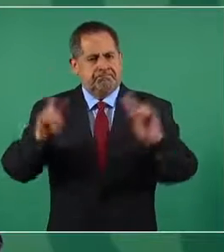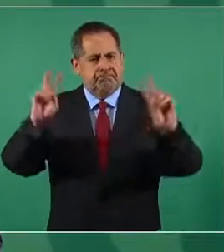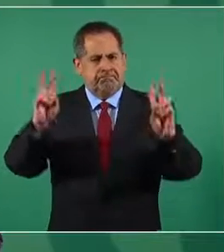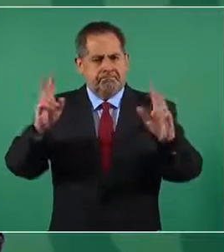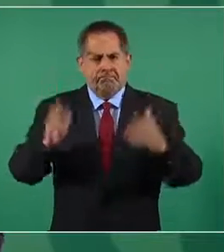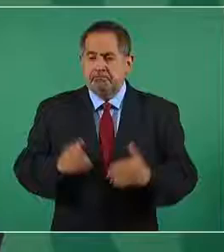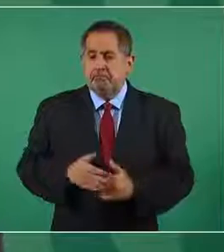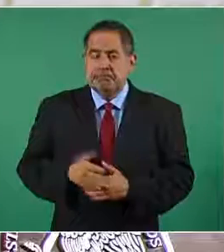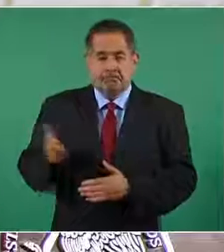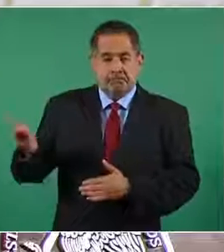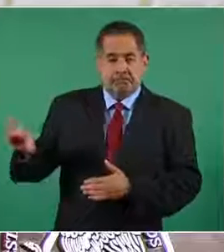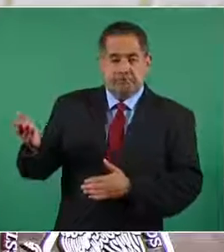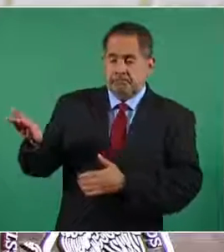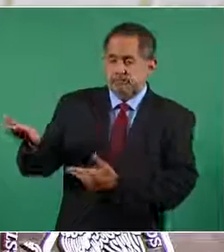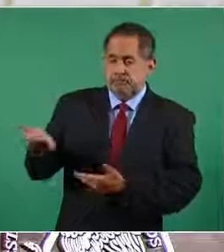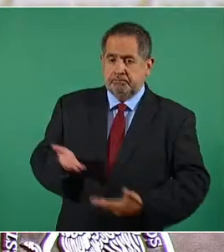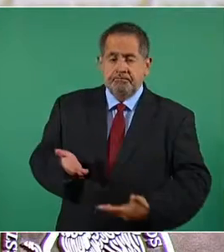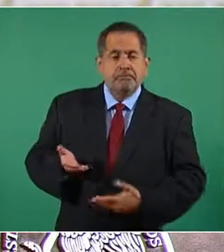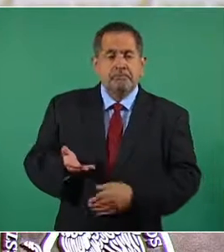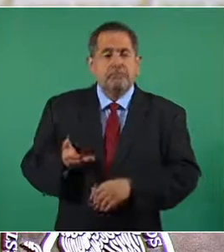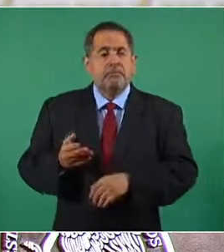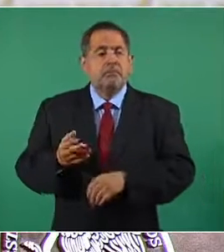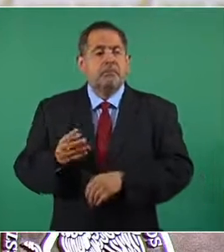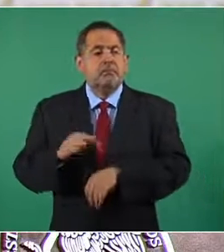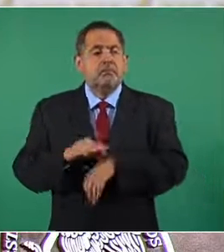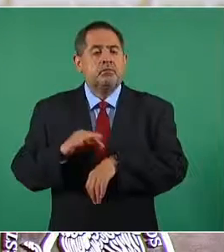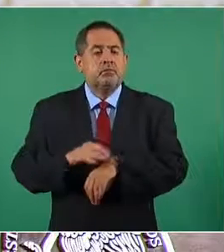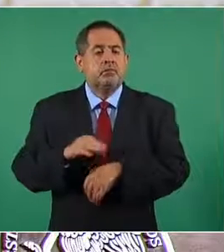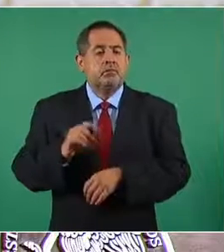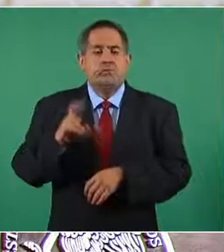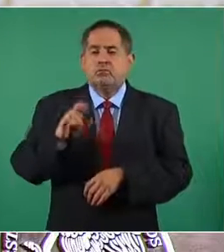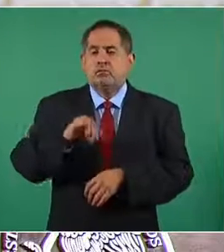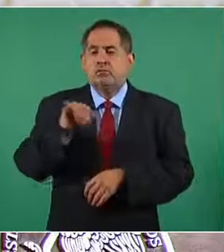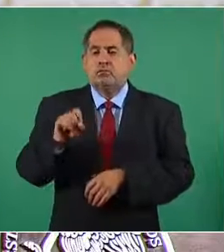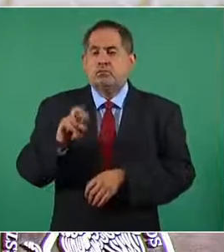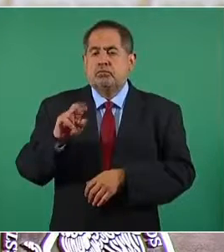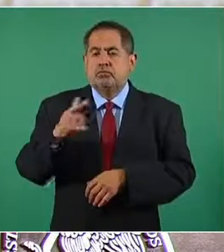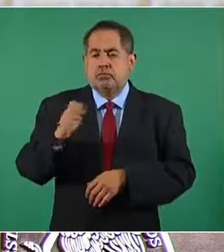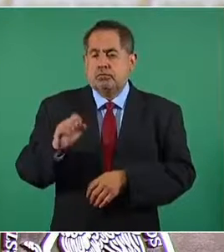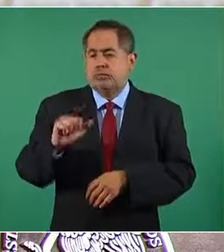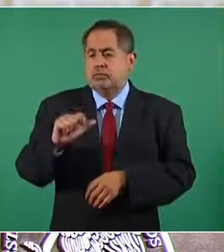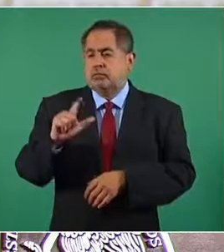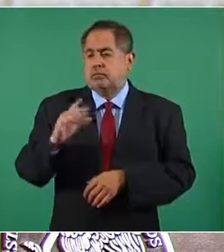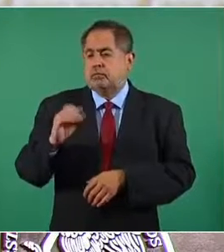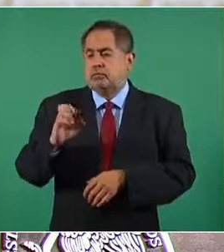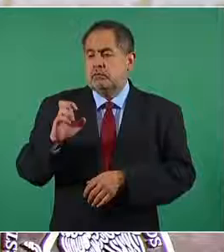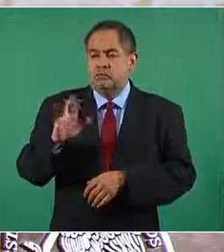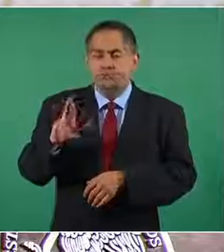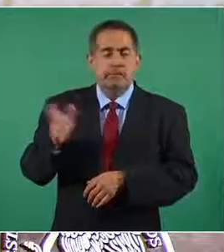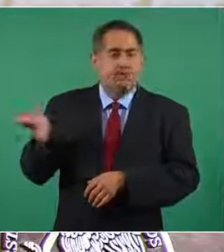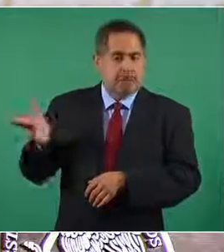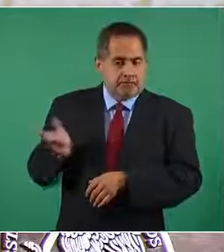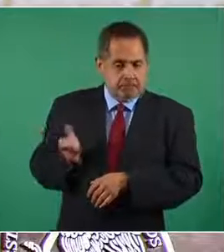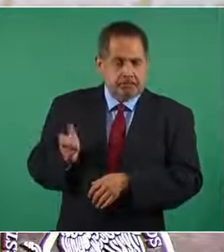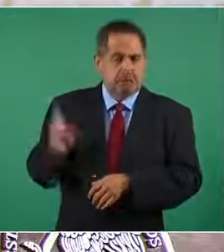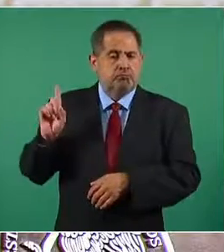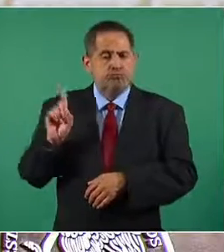con el doctor Jorge Alcocer, que también va a